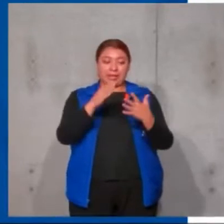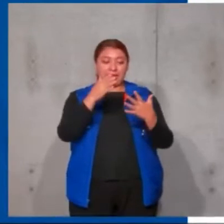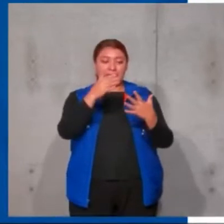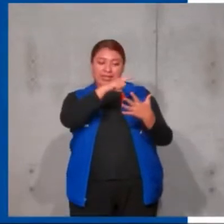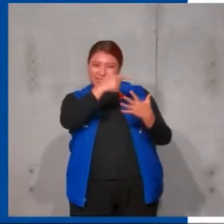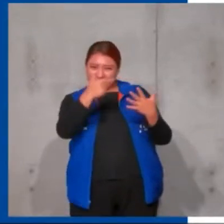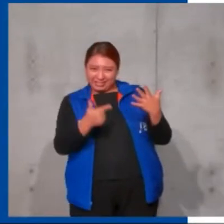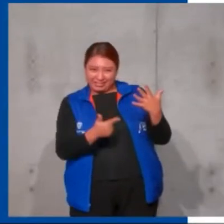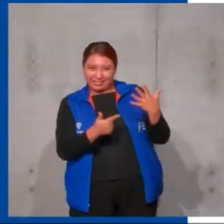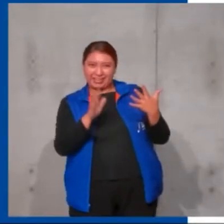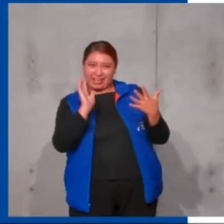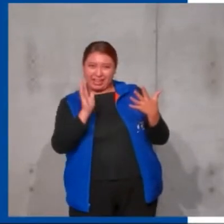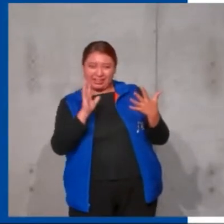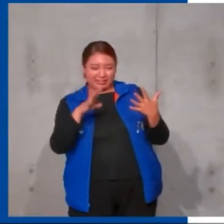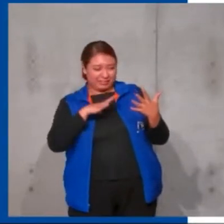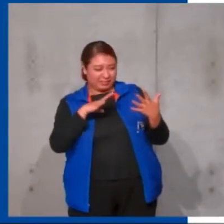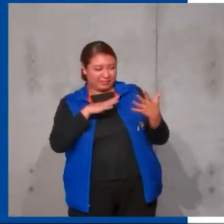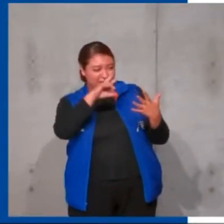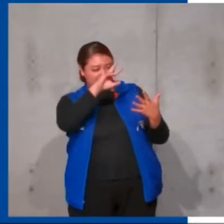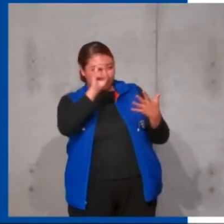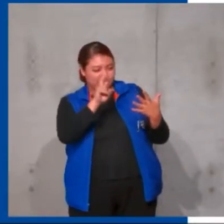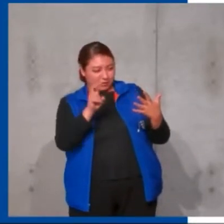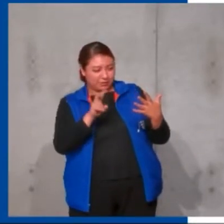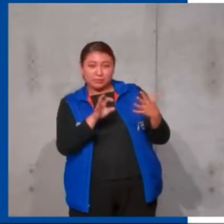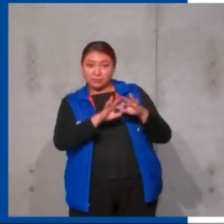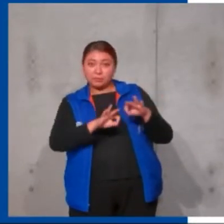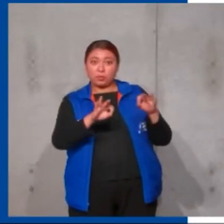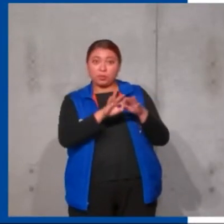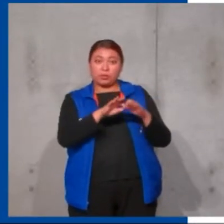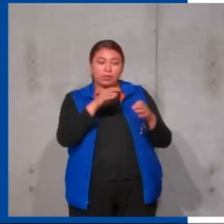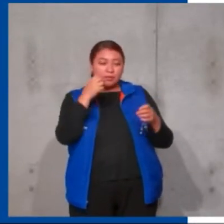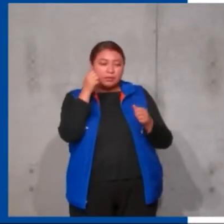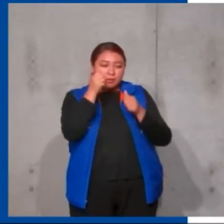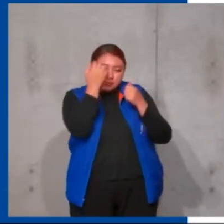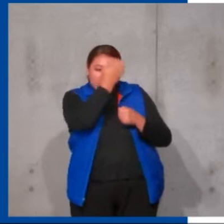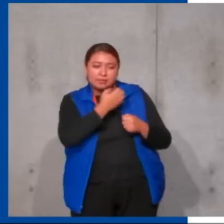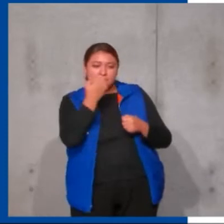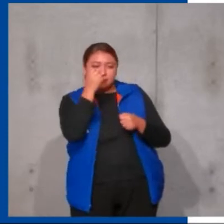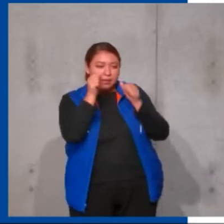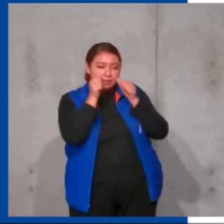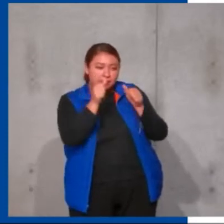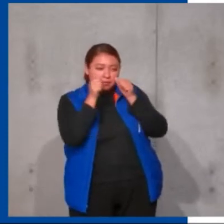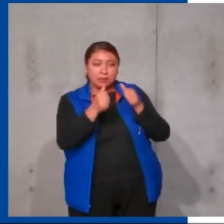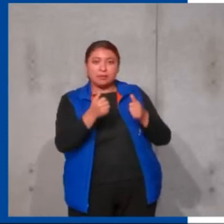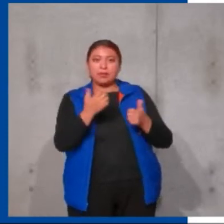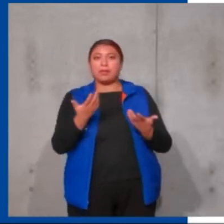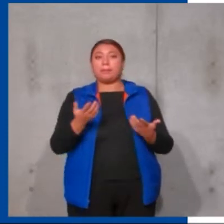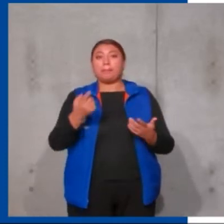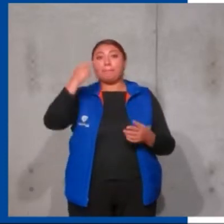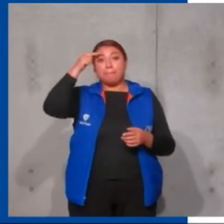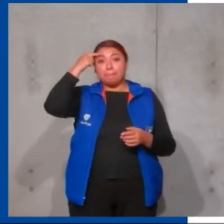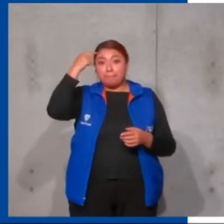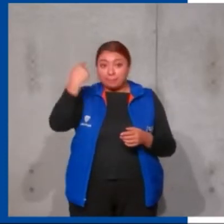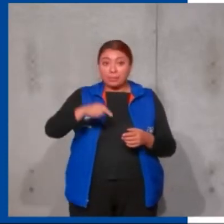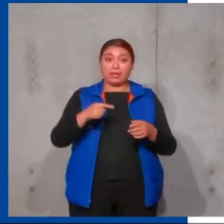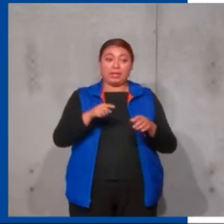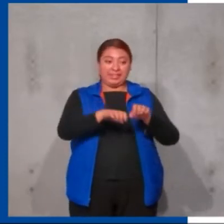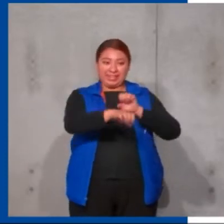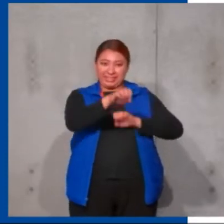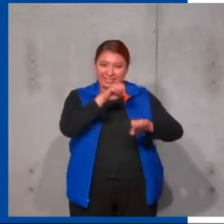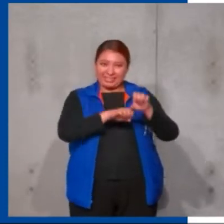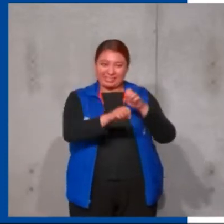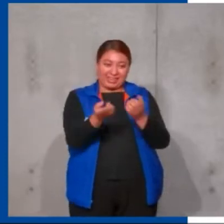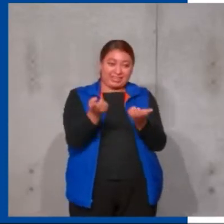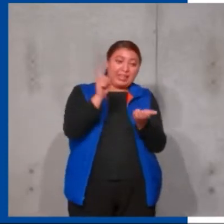tenemos nuestra relación de grupo de temas relevantes y tenemos que elaborar una consulta con nuestros grupos de